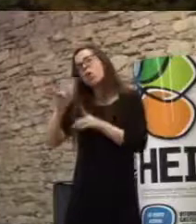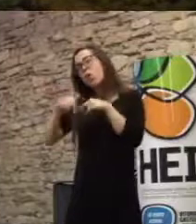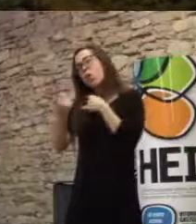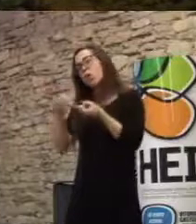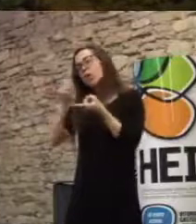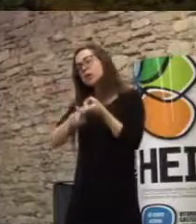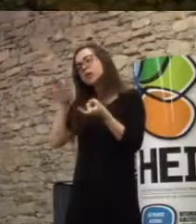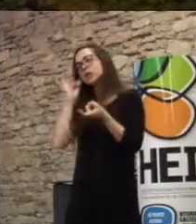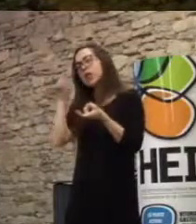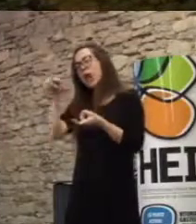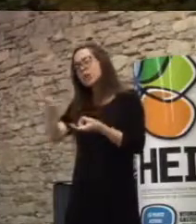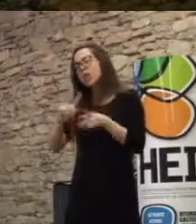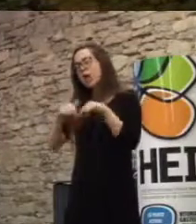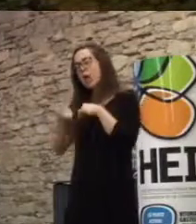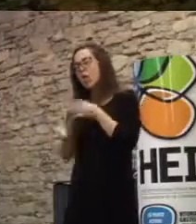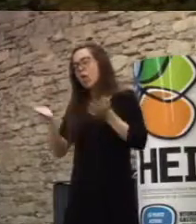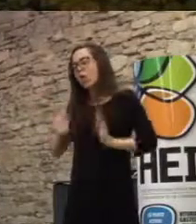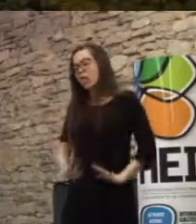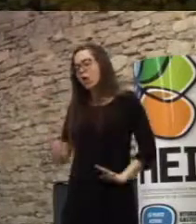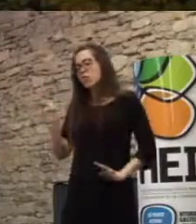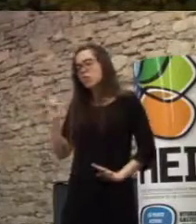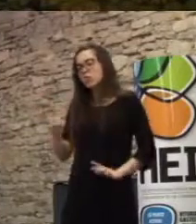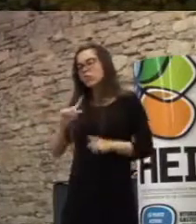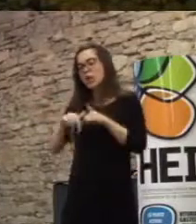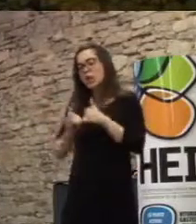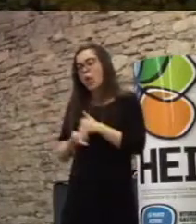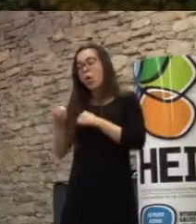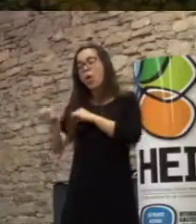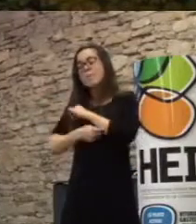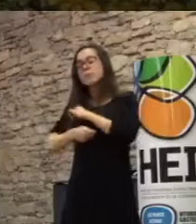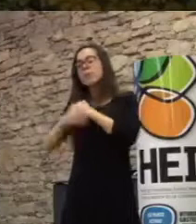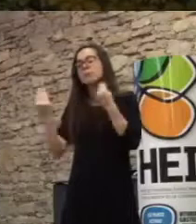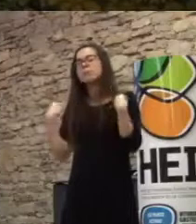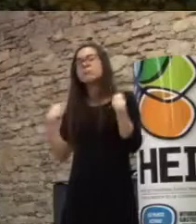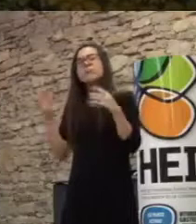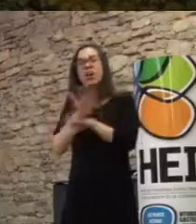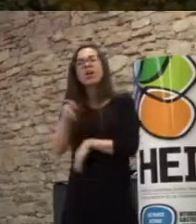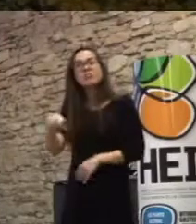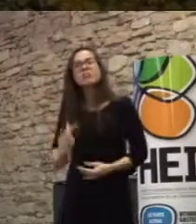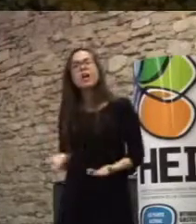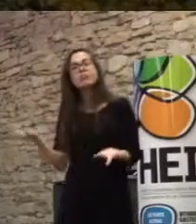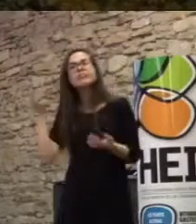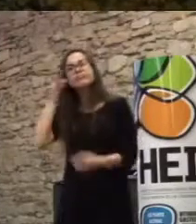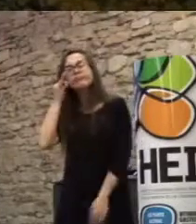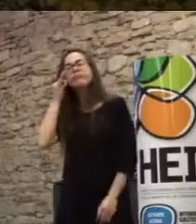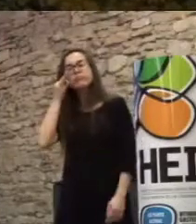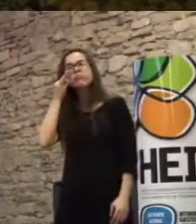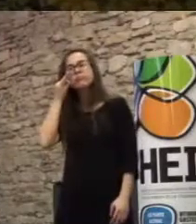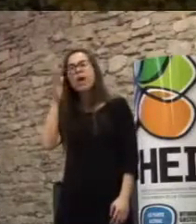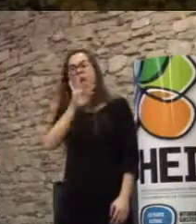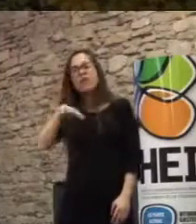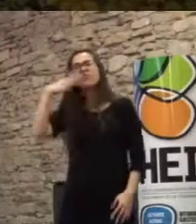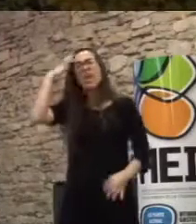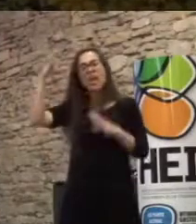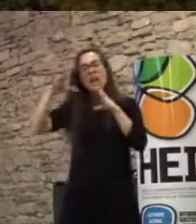tendremos dos hijos y viviremos en esta casa de este sitio de vitoria hoy por el cuadro el tío lo clavó a cabo ingeniería